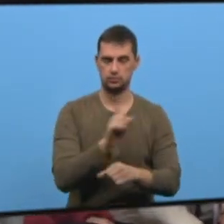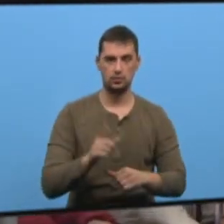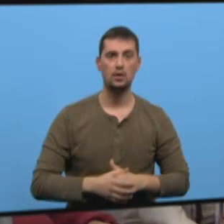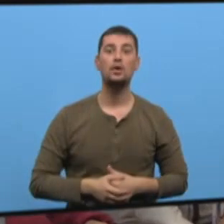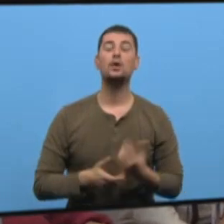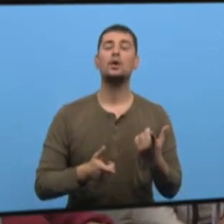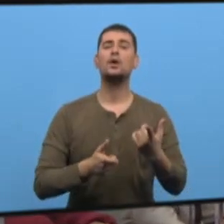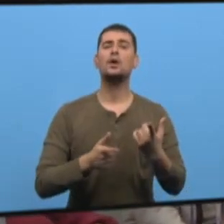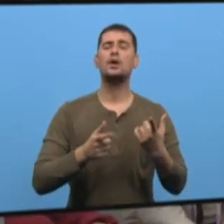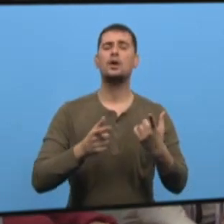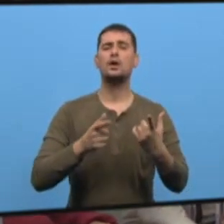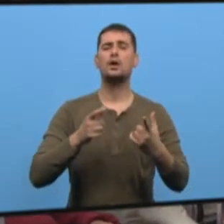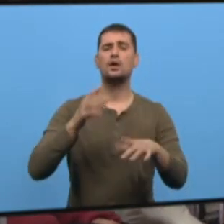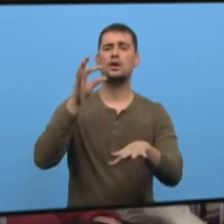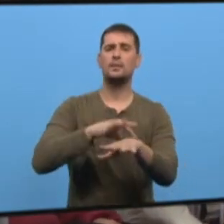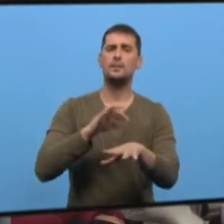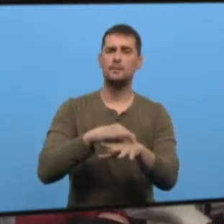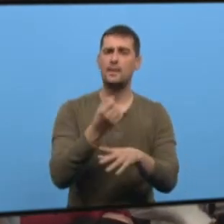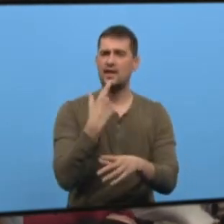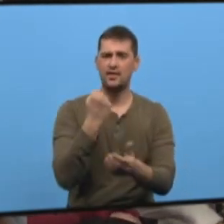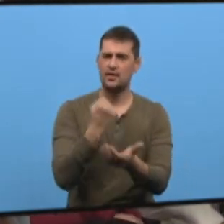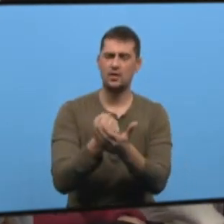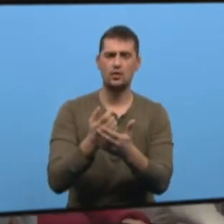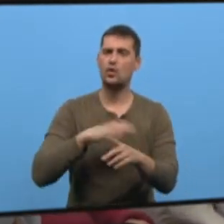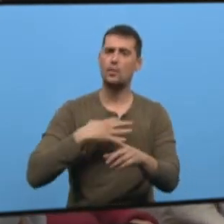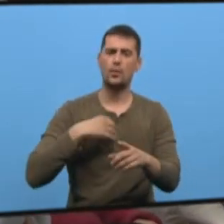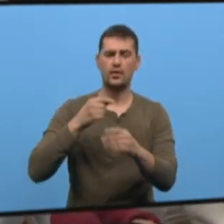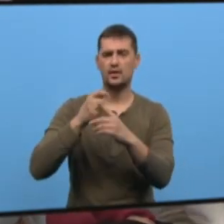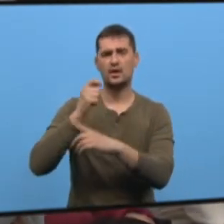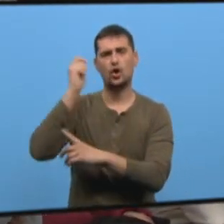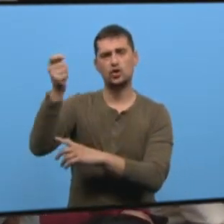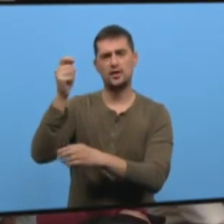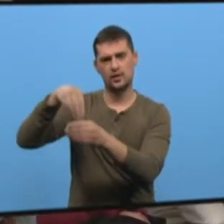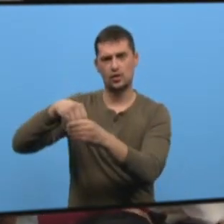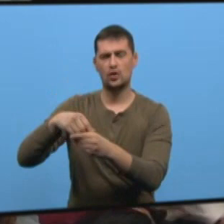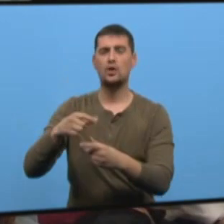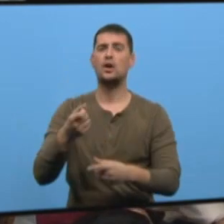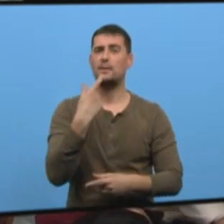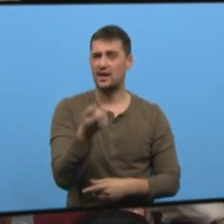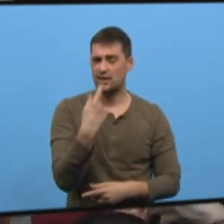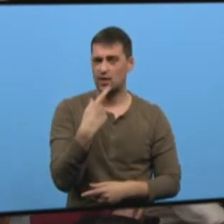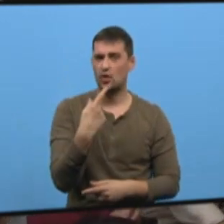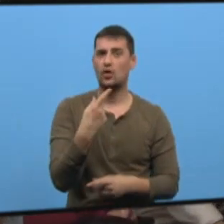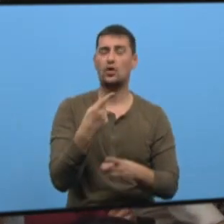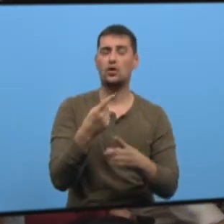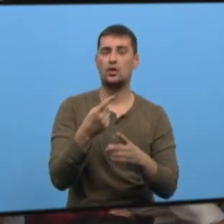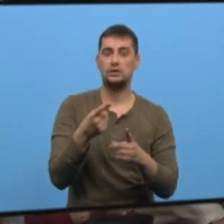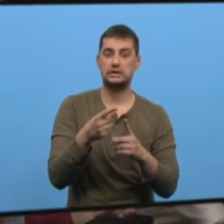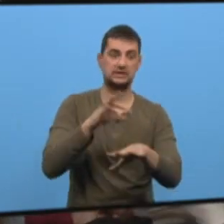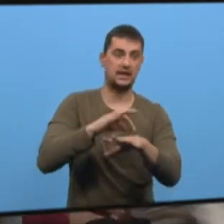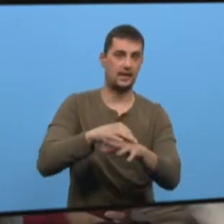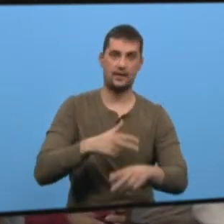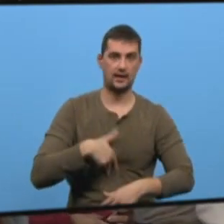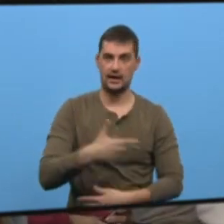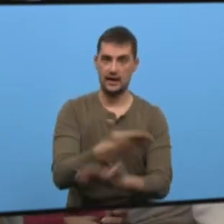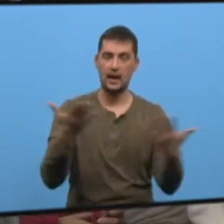sanidad no no puede ir incluida en las cotizaciones la medicación la sanidad en general